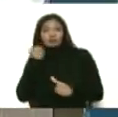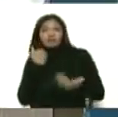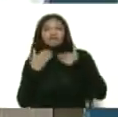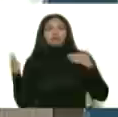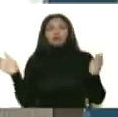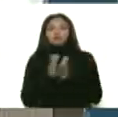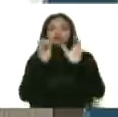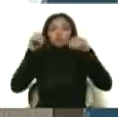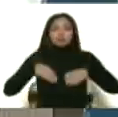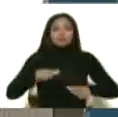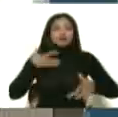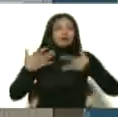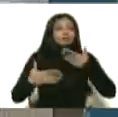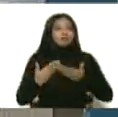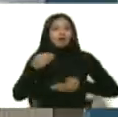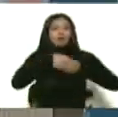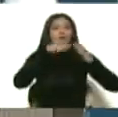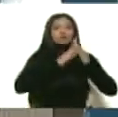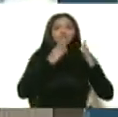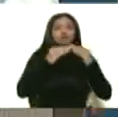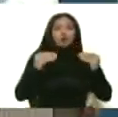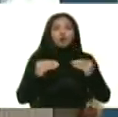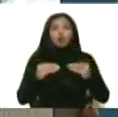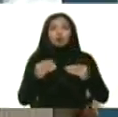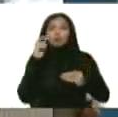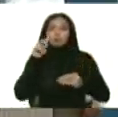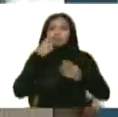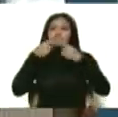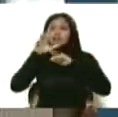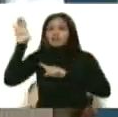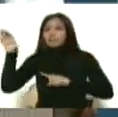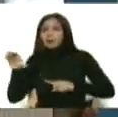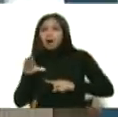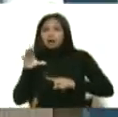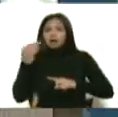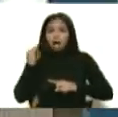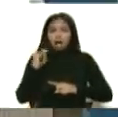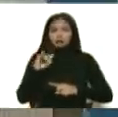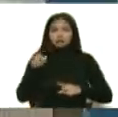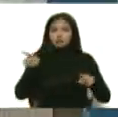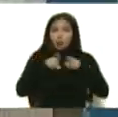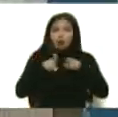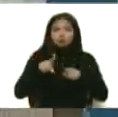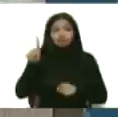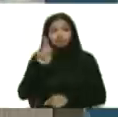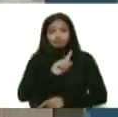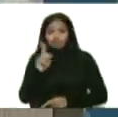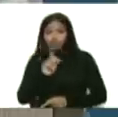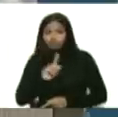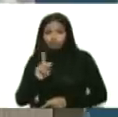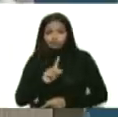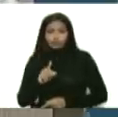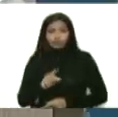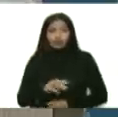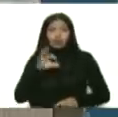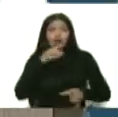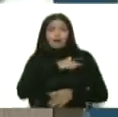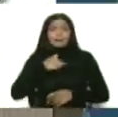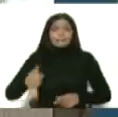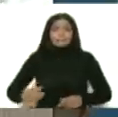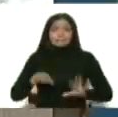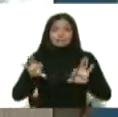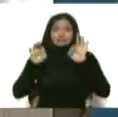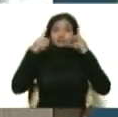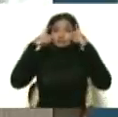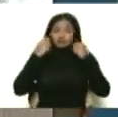los primeros casos. Eso no ha ocurrido en ninguna otra parte del mundo. Incluso los especialistas chinos que vinieron a